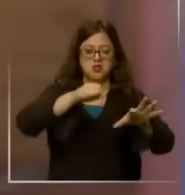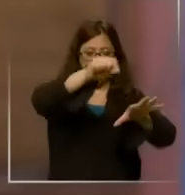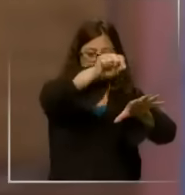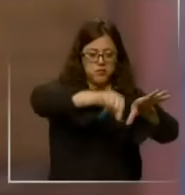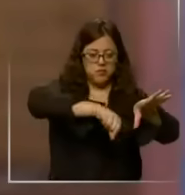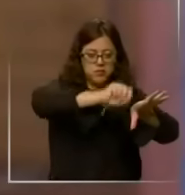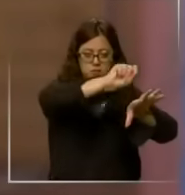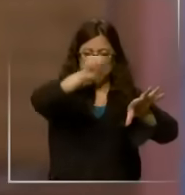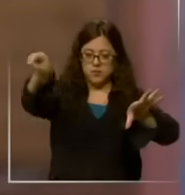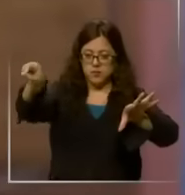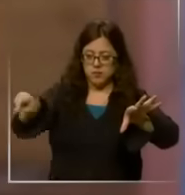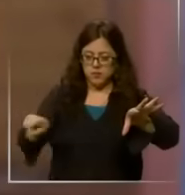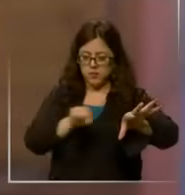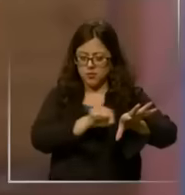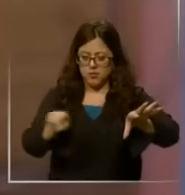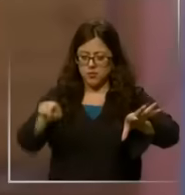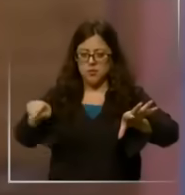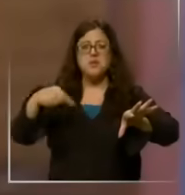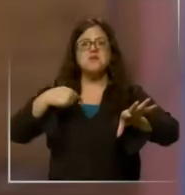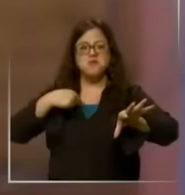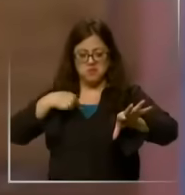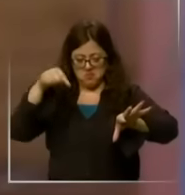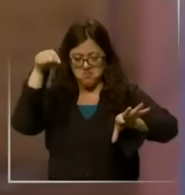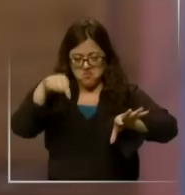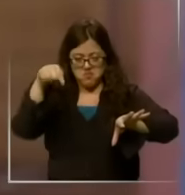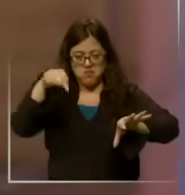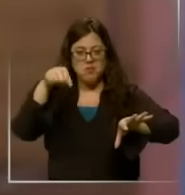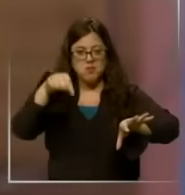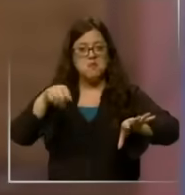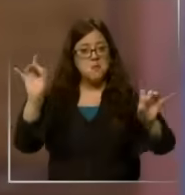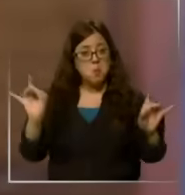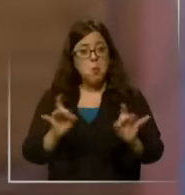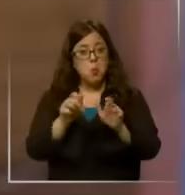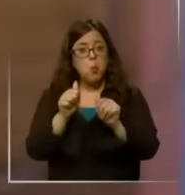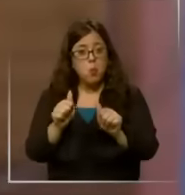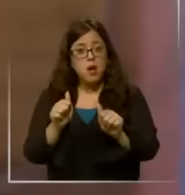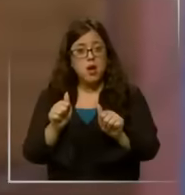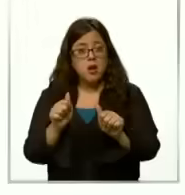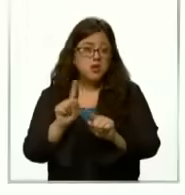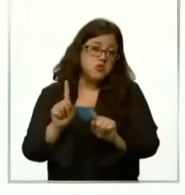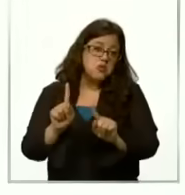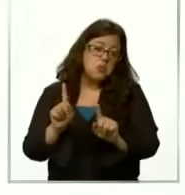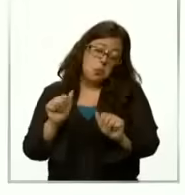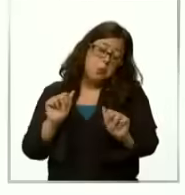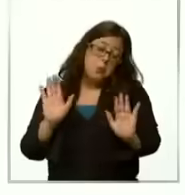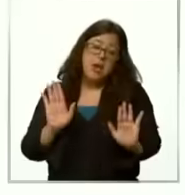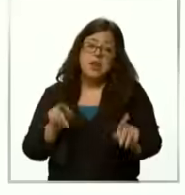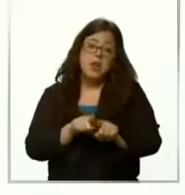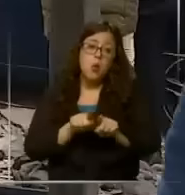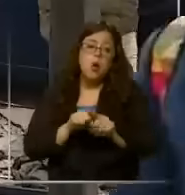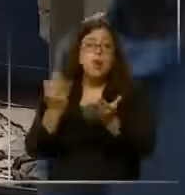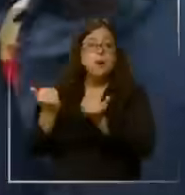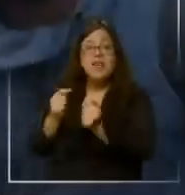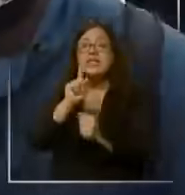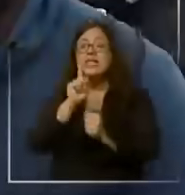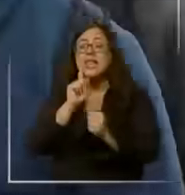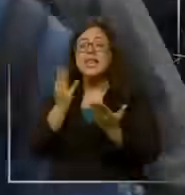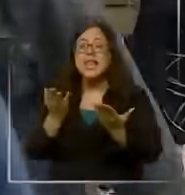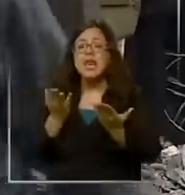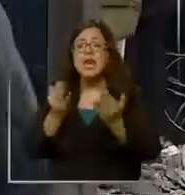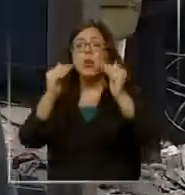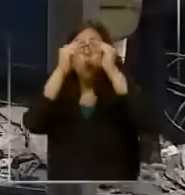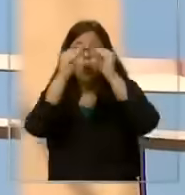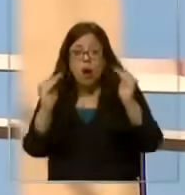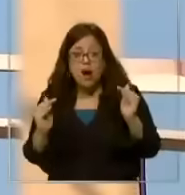espacio. Yo dije, aquí la hago, si resulta bien, si no, bien también. La esperanza de tener una vivienda